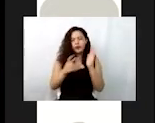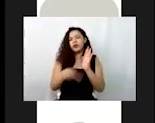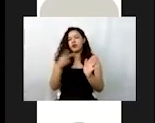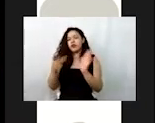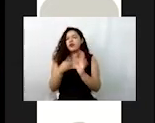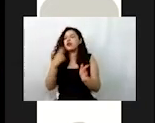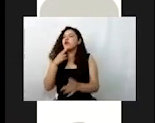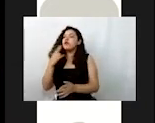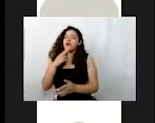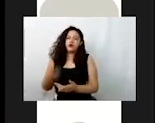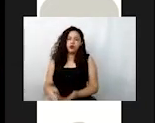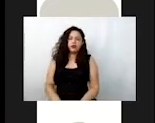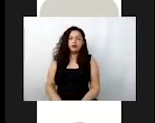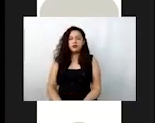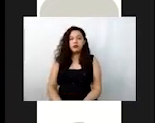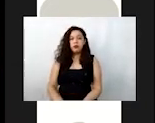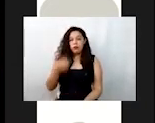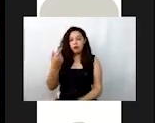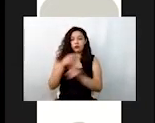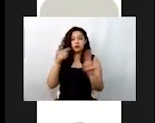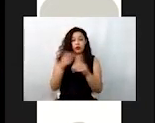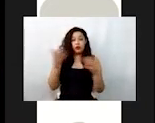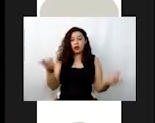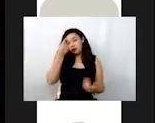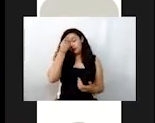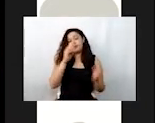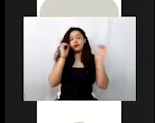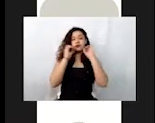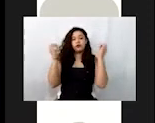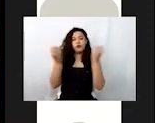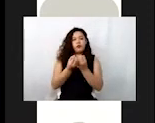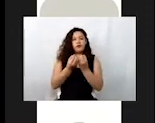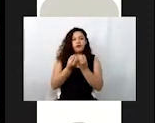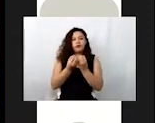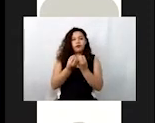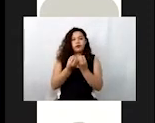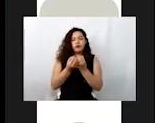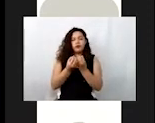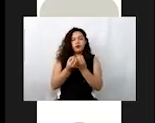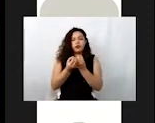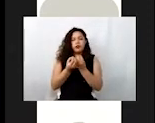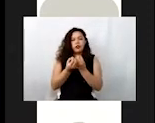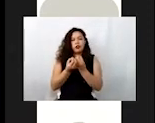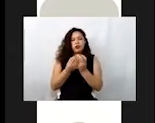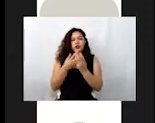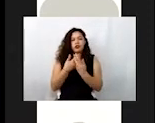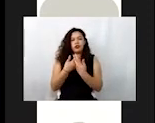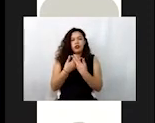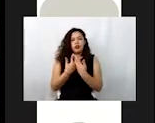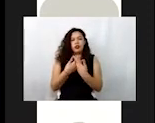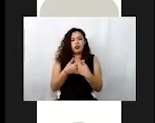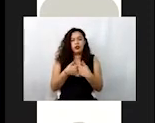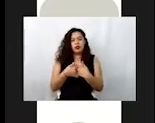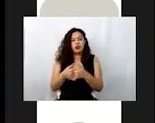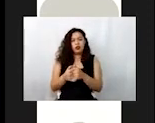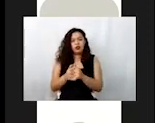Y bueno, en otros objetivos, aunque ellos son una de las organizaciones que han tratado de identificar todos sus contribuciones